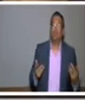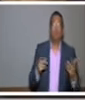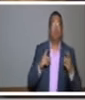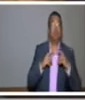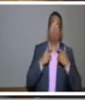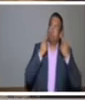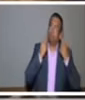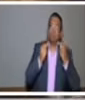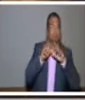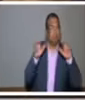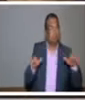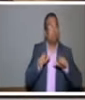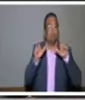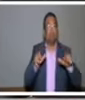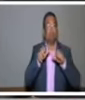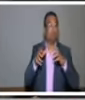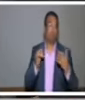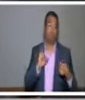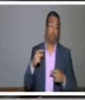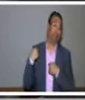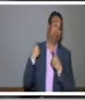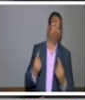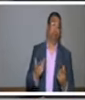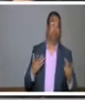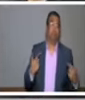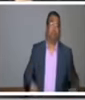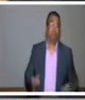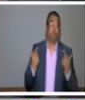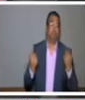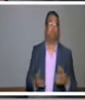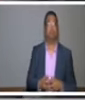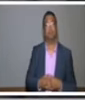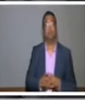intereses de Puerto Rico, lo voy a hacer como lo he hecho siempre en mi vida.